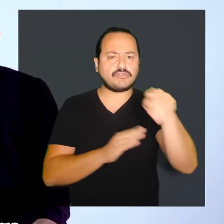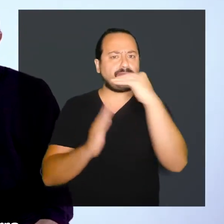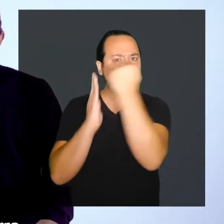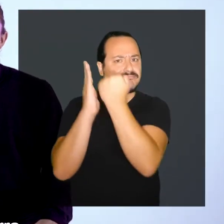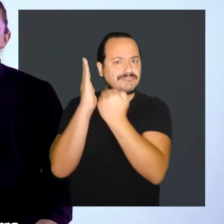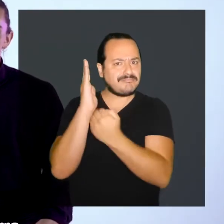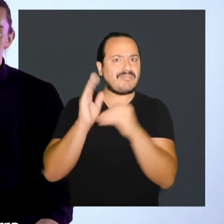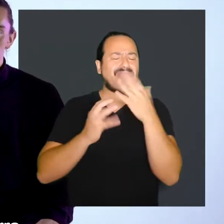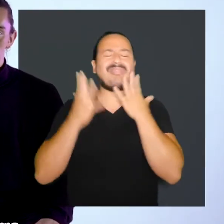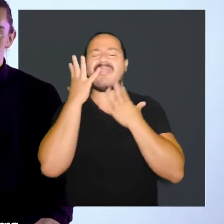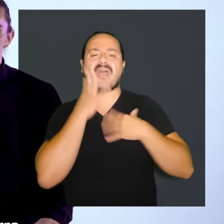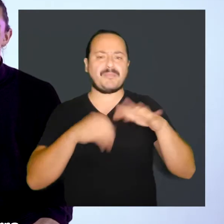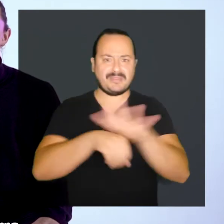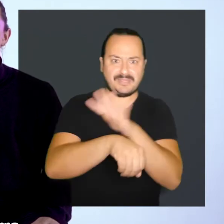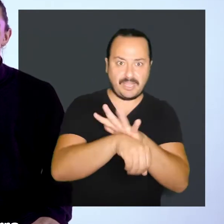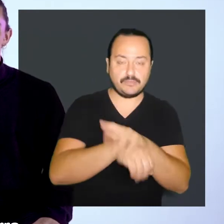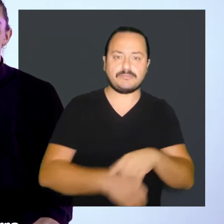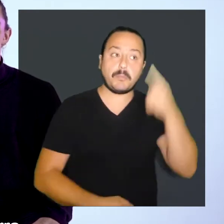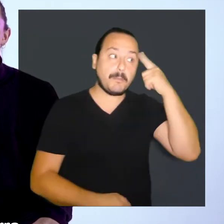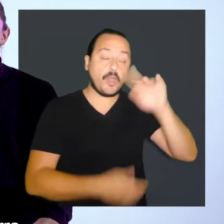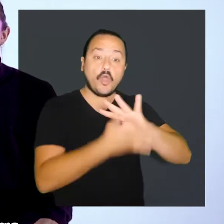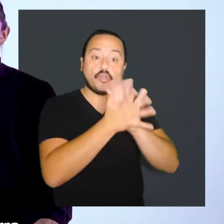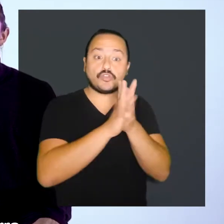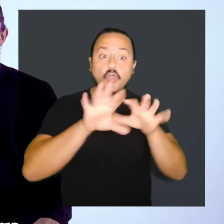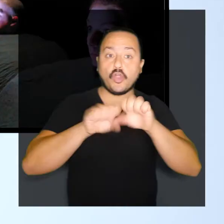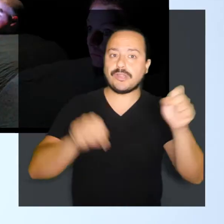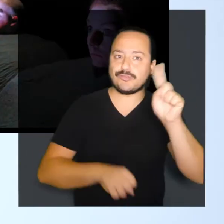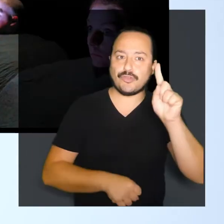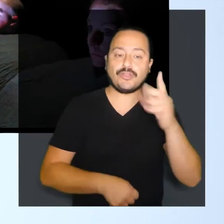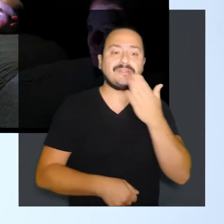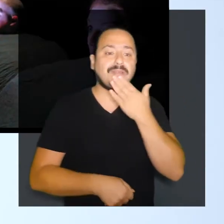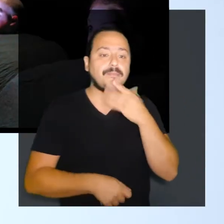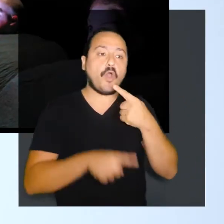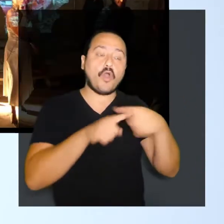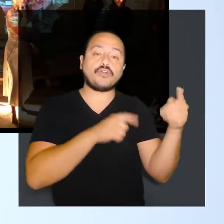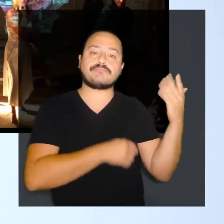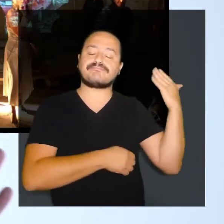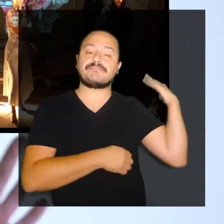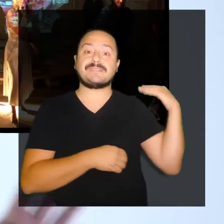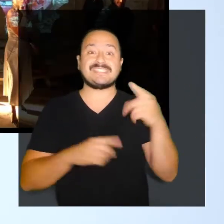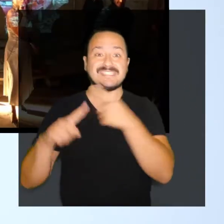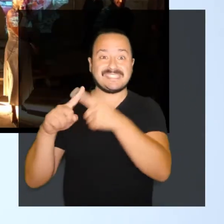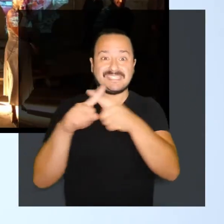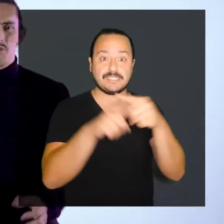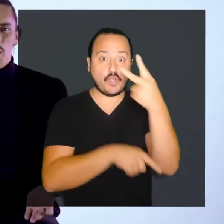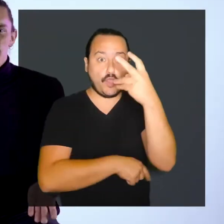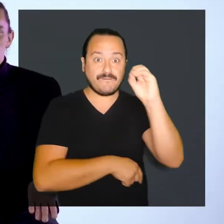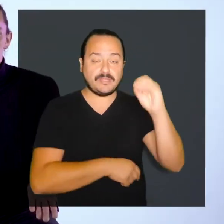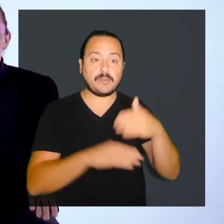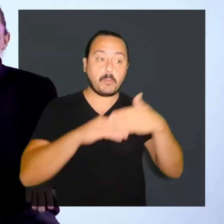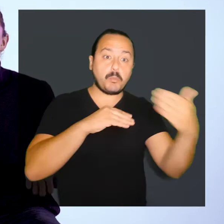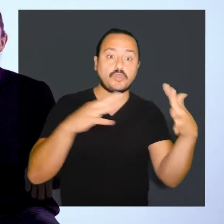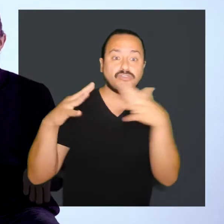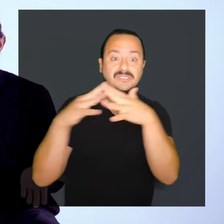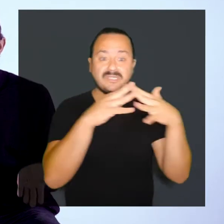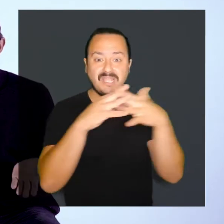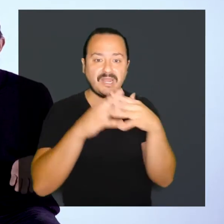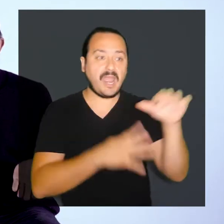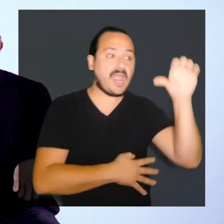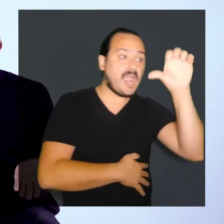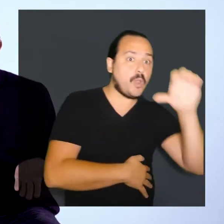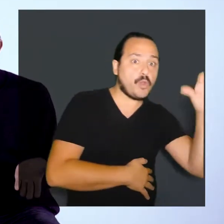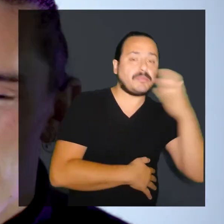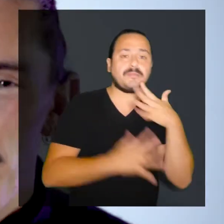el siglo XX, luego de la postguerra en Europa y Estados Unidos, aparece el teatro del absurdo. ¿Lo absurdo también puede